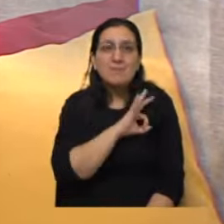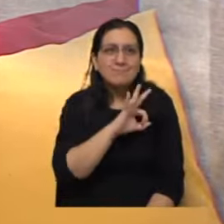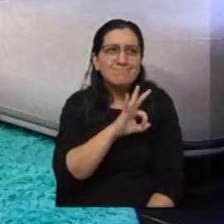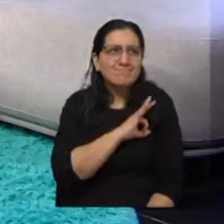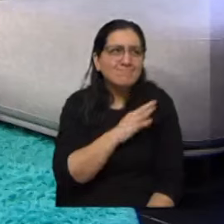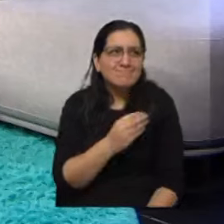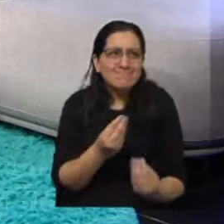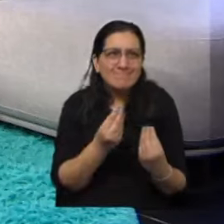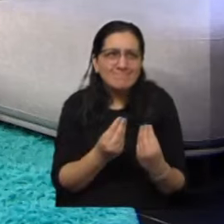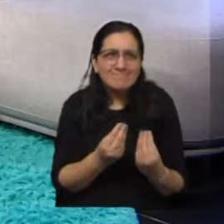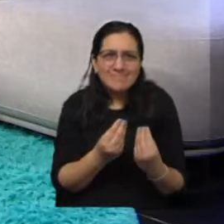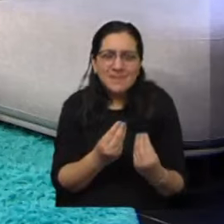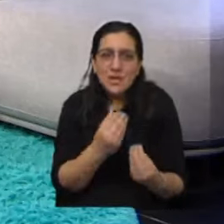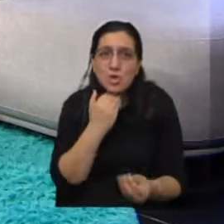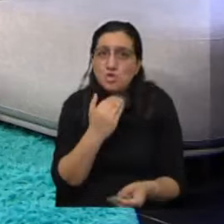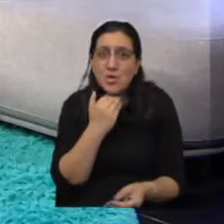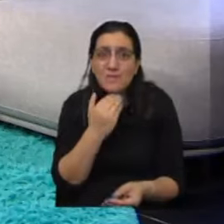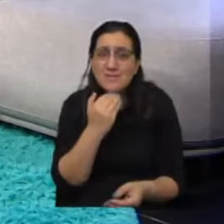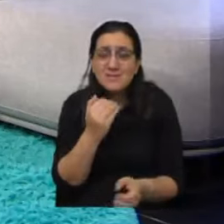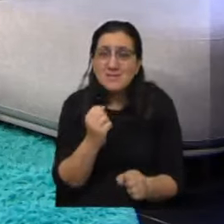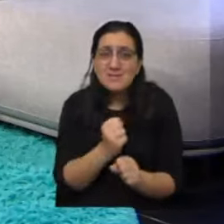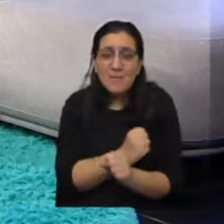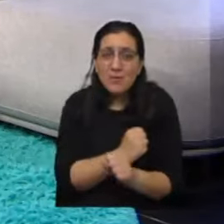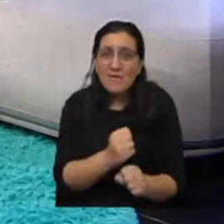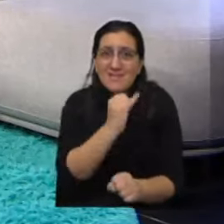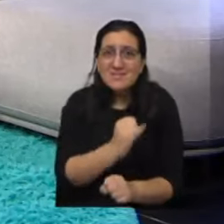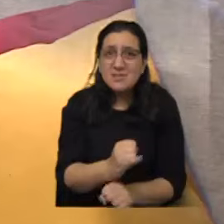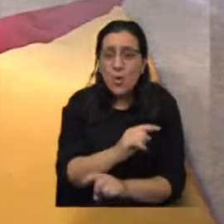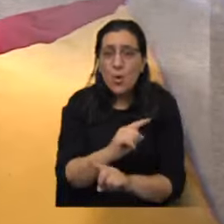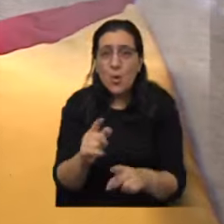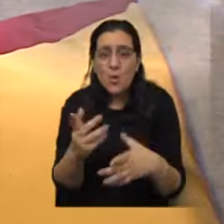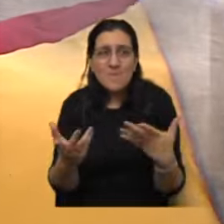títulos, 121 pruebas para ese título,